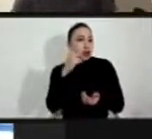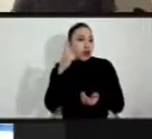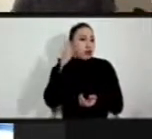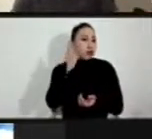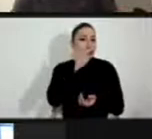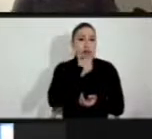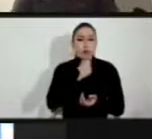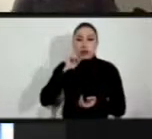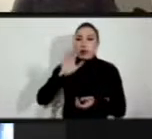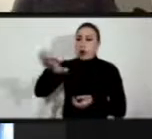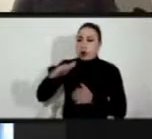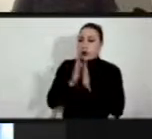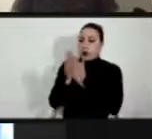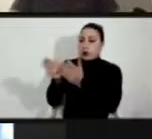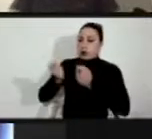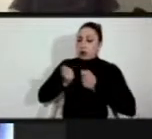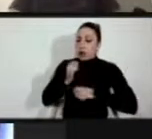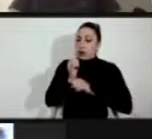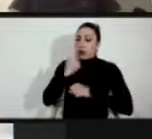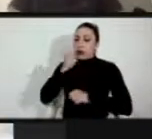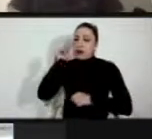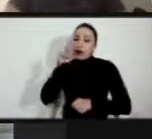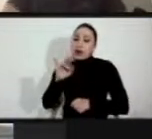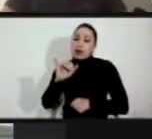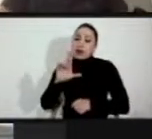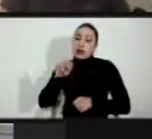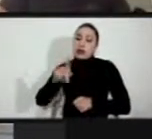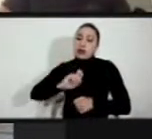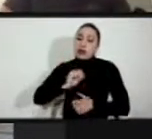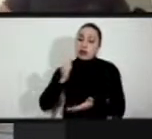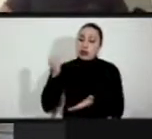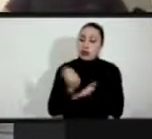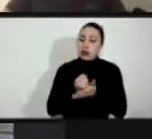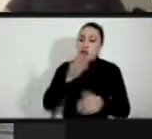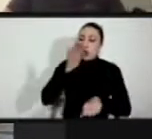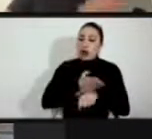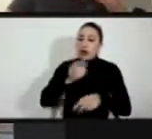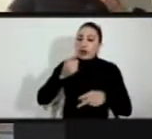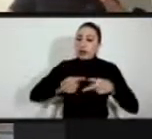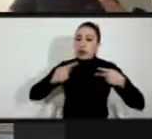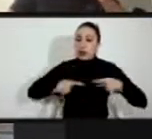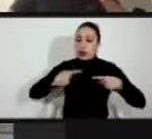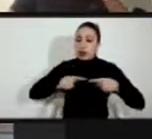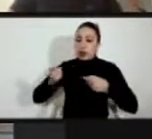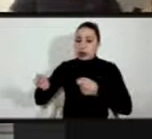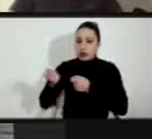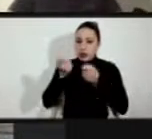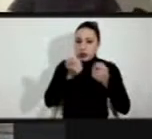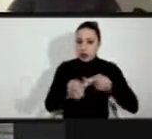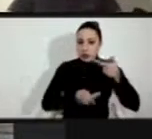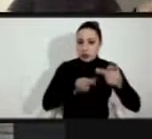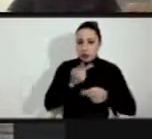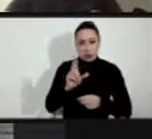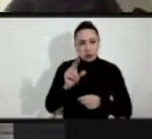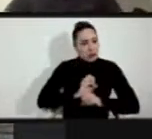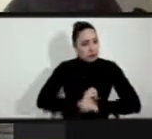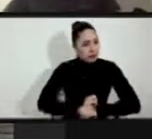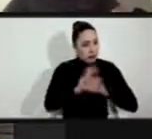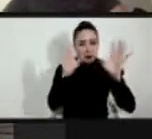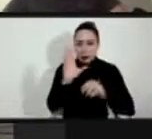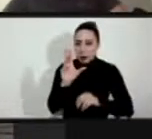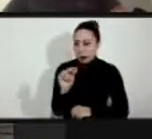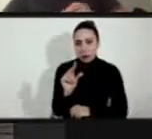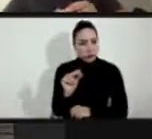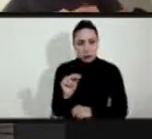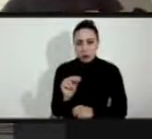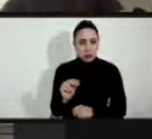porque quiero ver si ya se inhabilitó a X funcionario, ¿se lo van a prestar? Claro que no. ¿Por qué? Porque